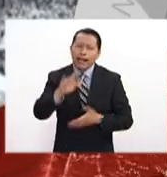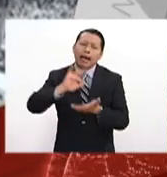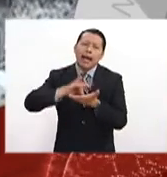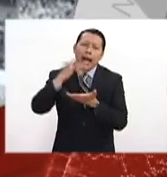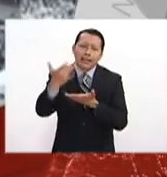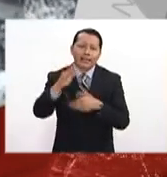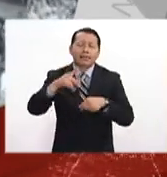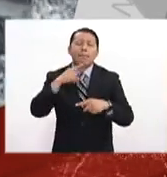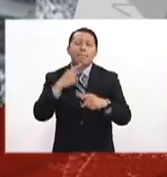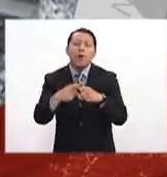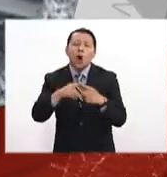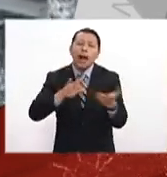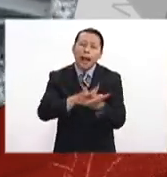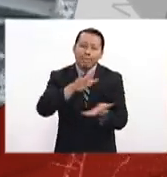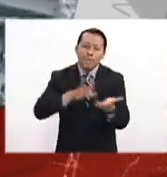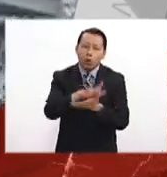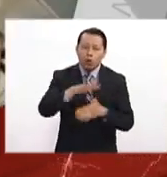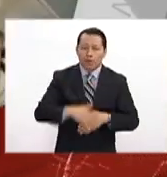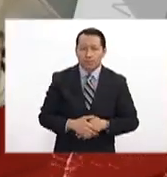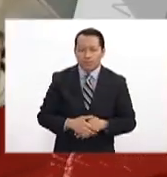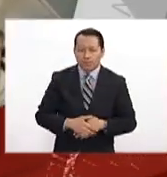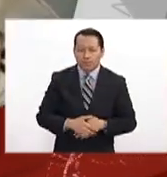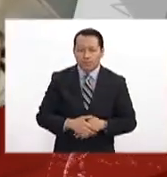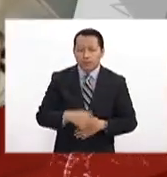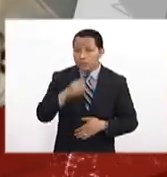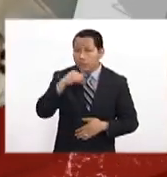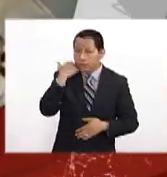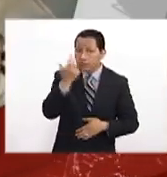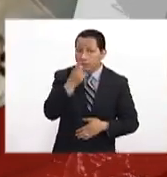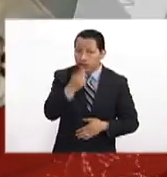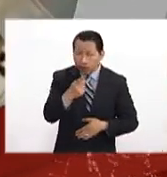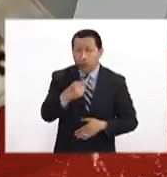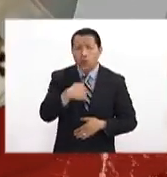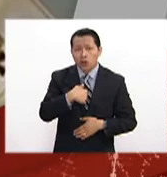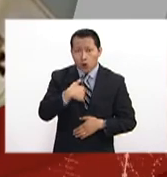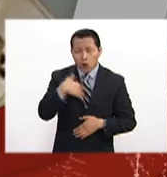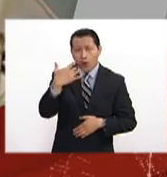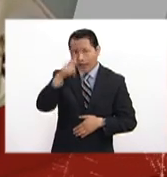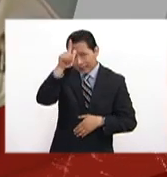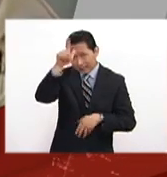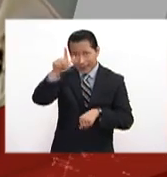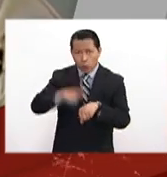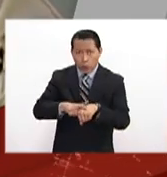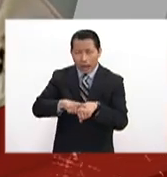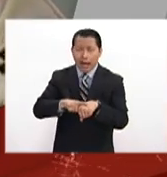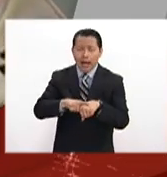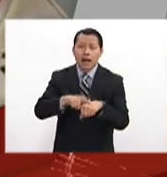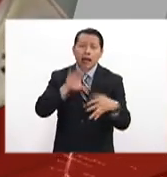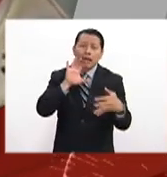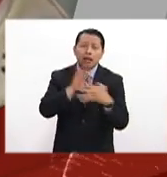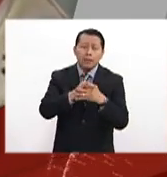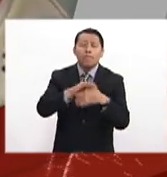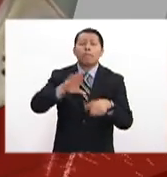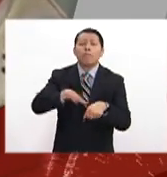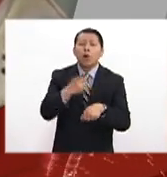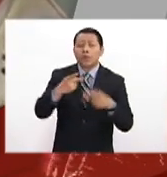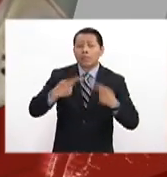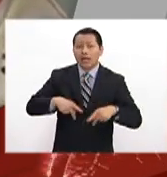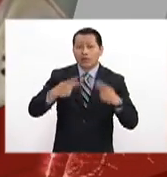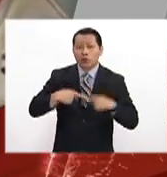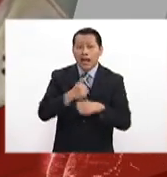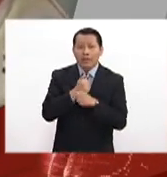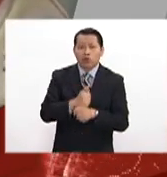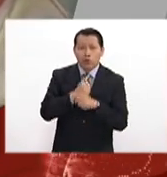apoyo. En este momento deseo manifestar mi cercanía espiritual a todos los que sufren las consecuencias